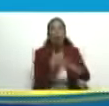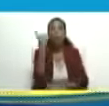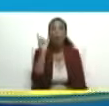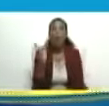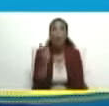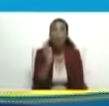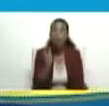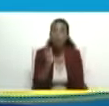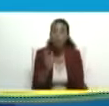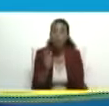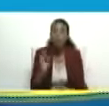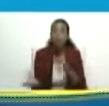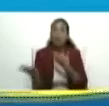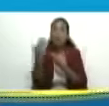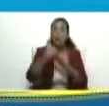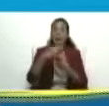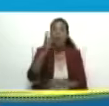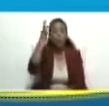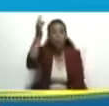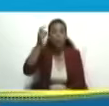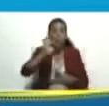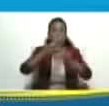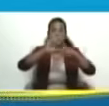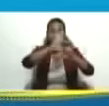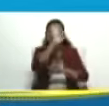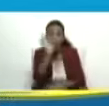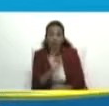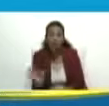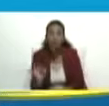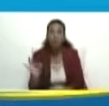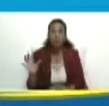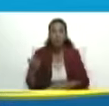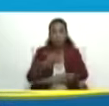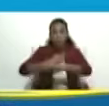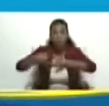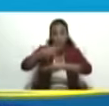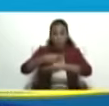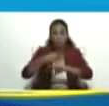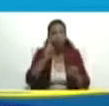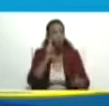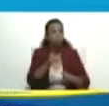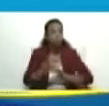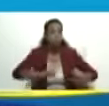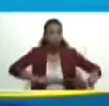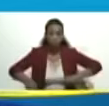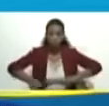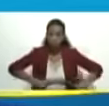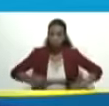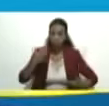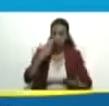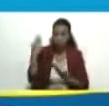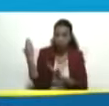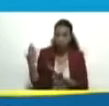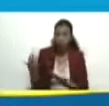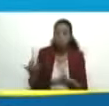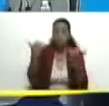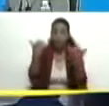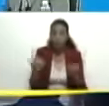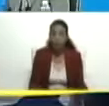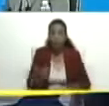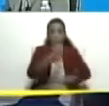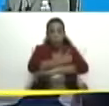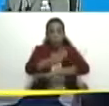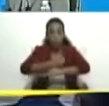constitucionales que forman parte de la Secretaría que dirige el Consejo Federal